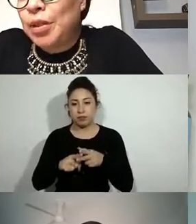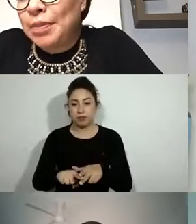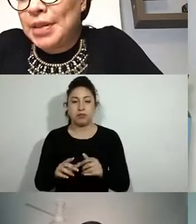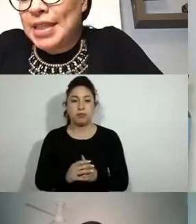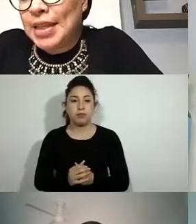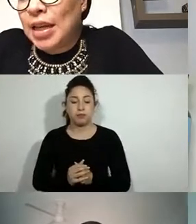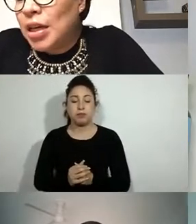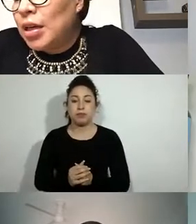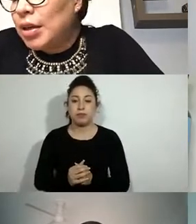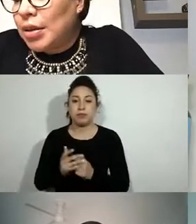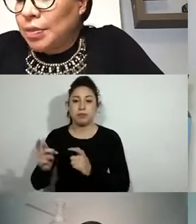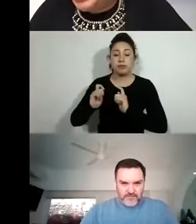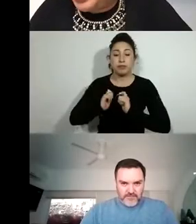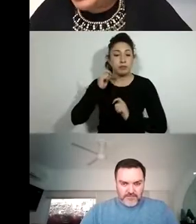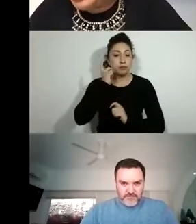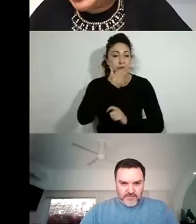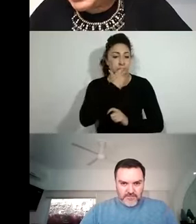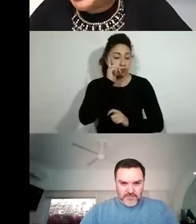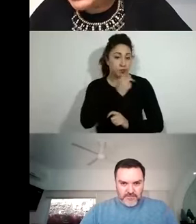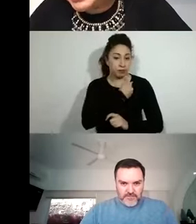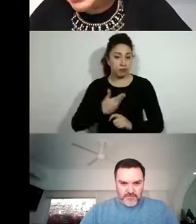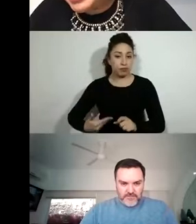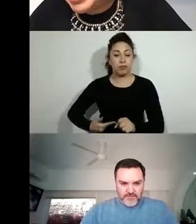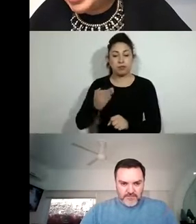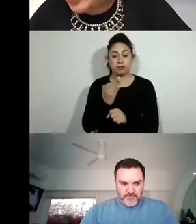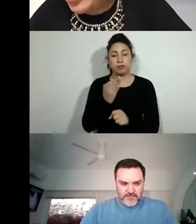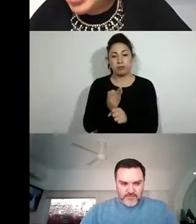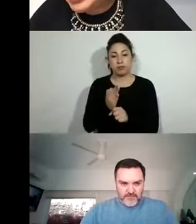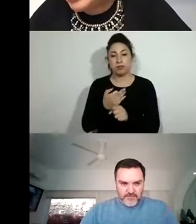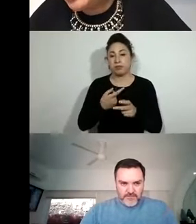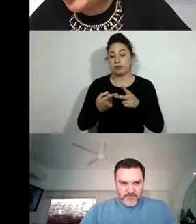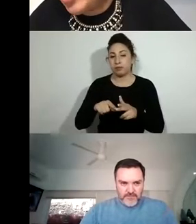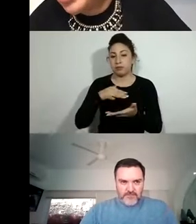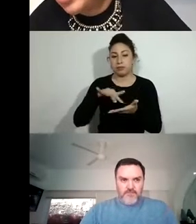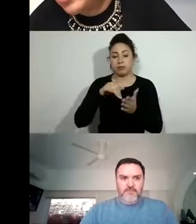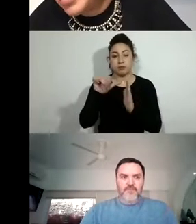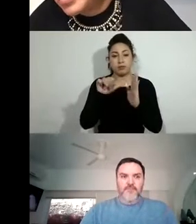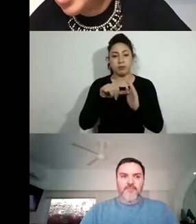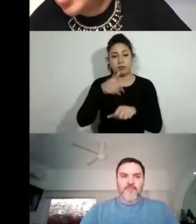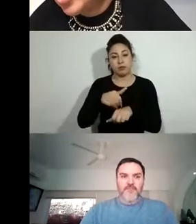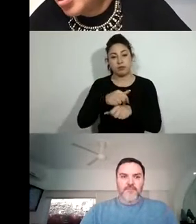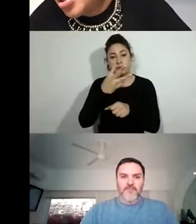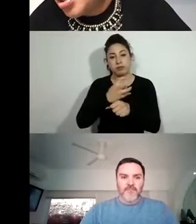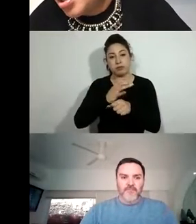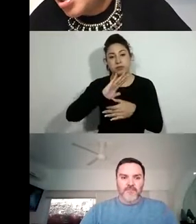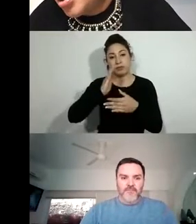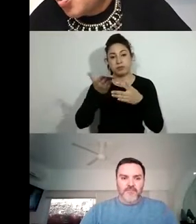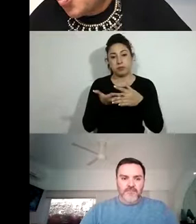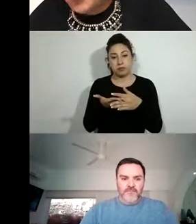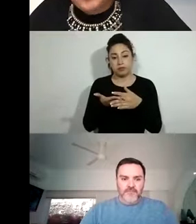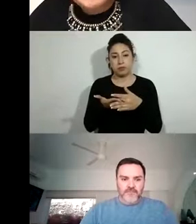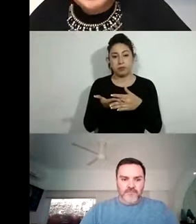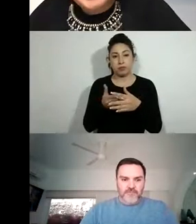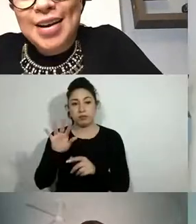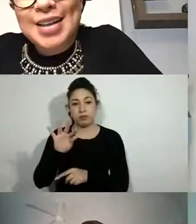Continúo, diputada presidenta. Por instrucciones de la presidenta se da lectura al artículo 4, fracción